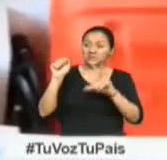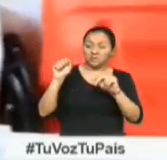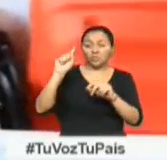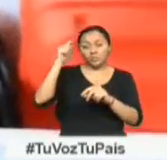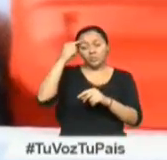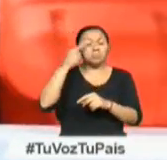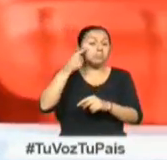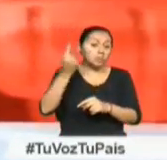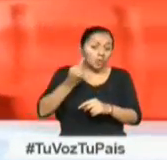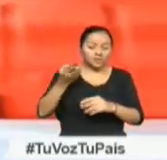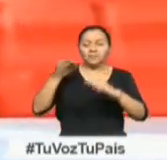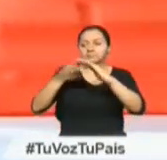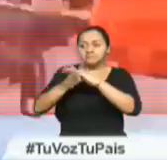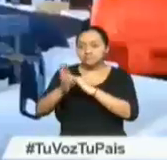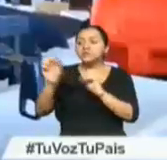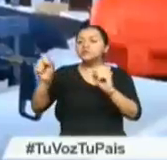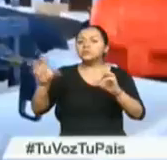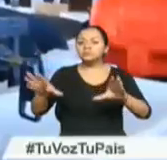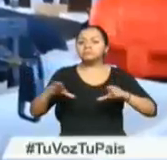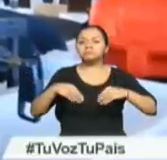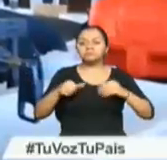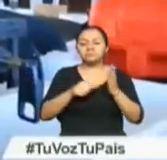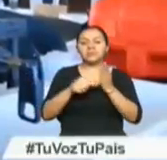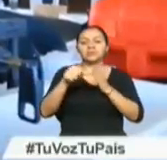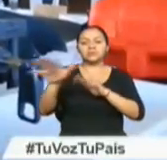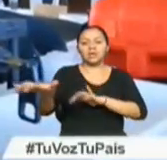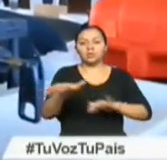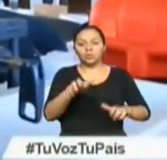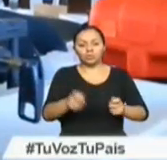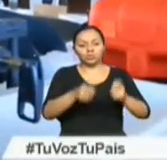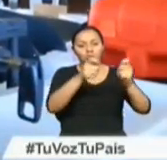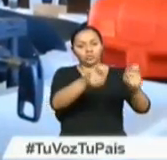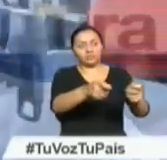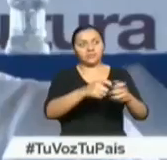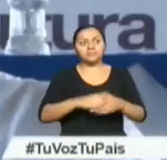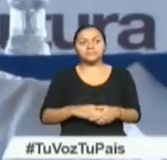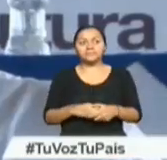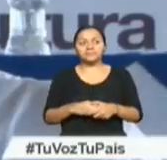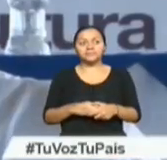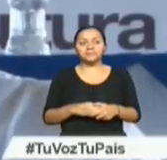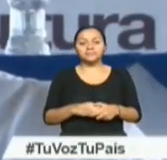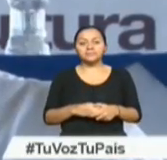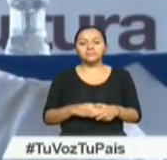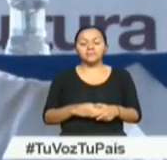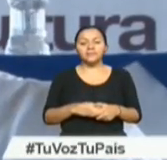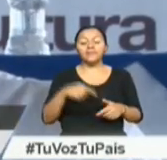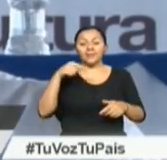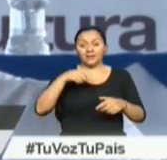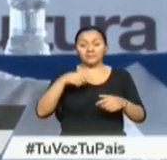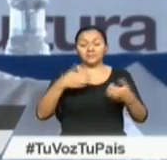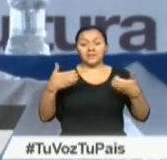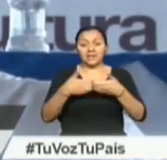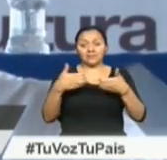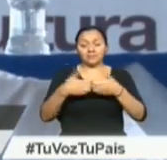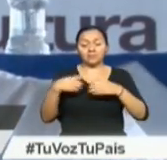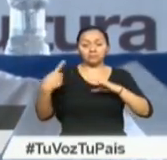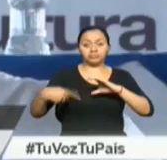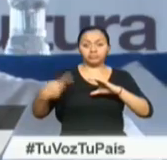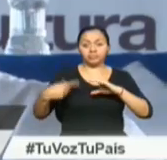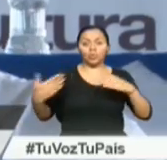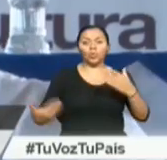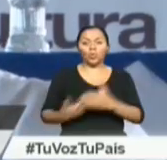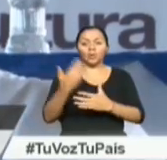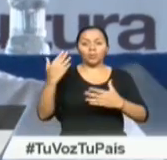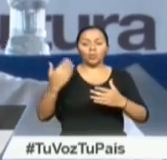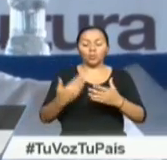gobierno nacional a través del Ministerio de Agricultura, Ganadería, Acuacultura y Pesca. Es una máquina que me va a ayudar